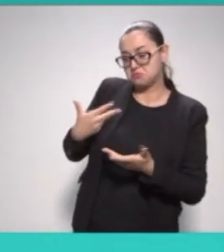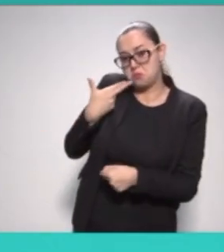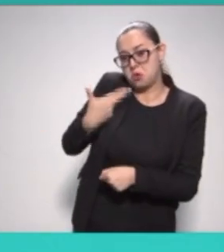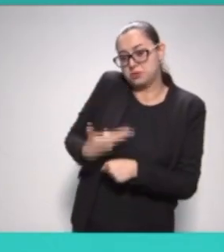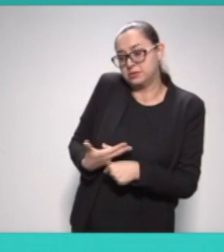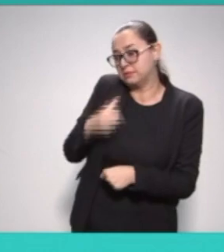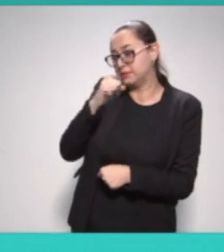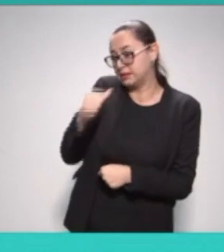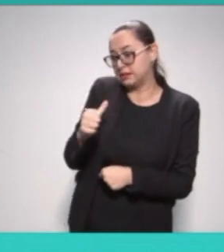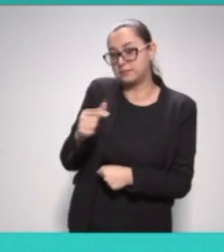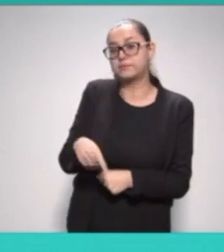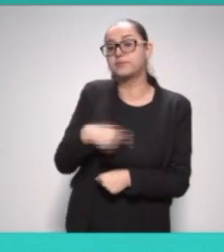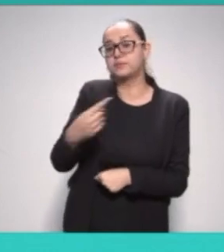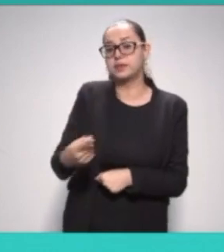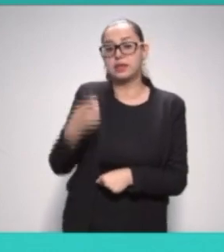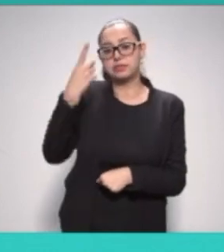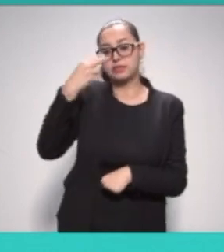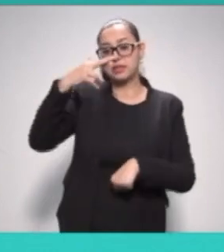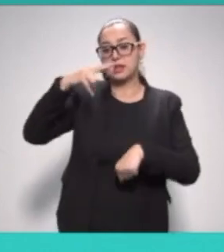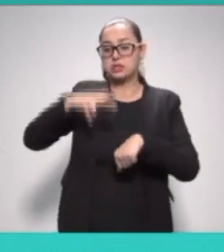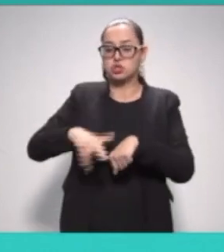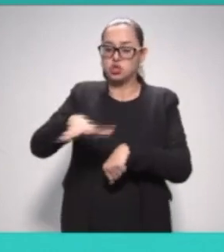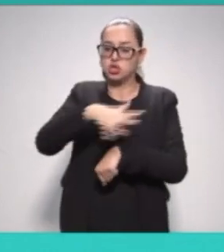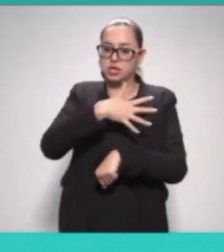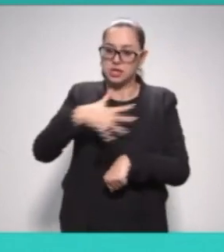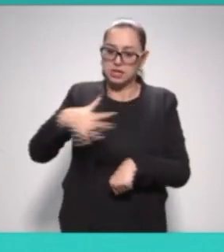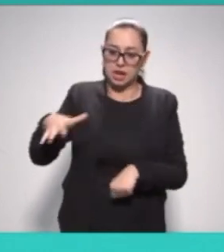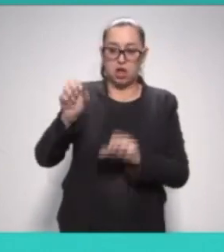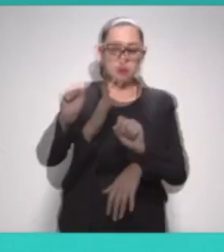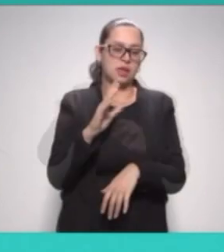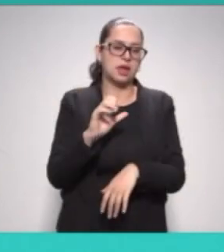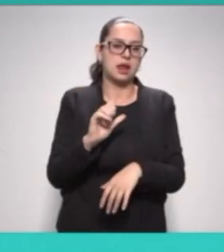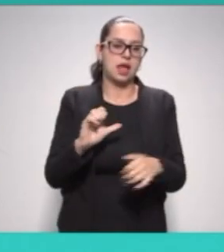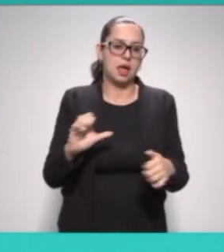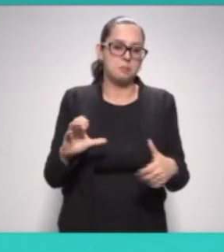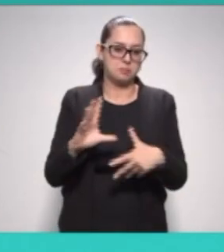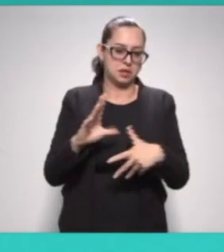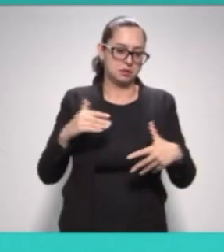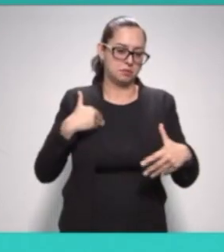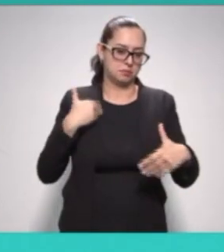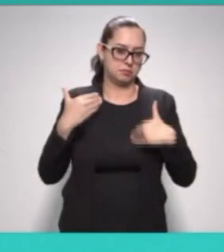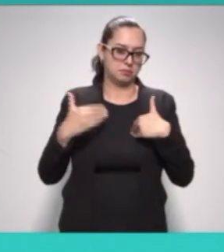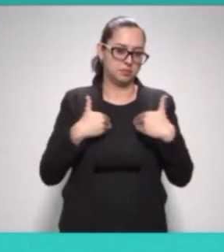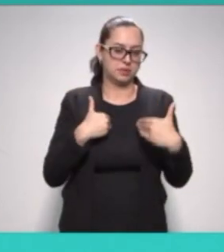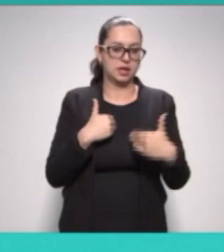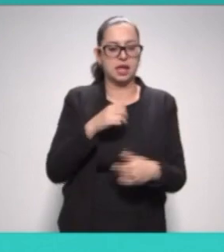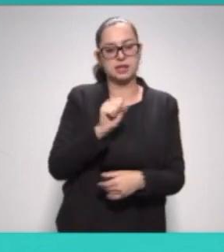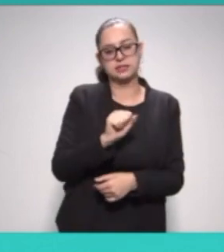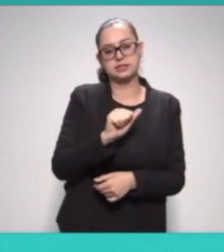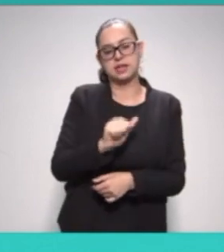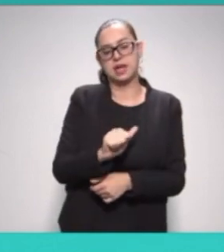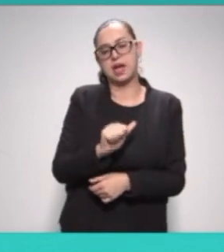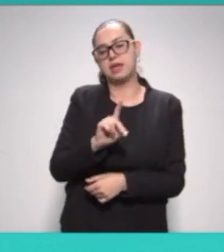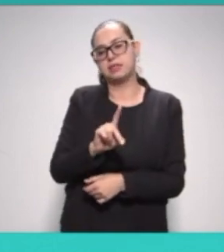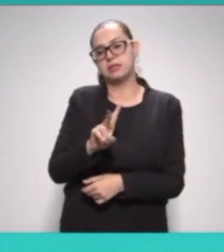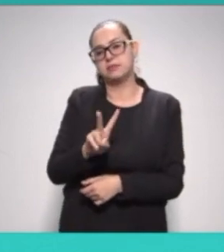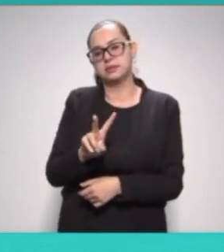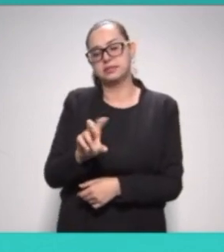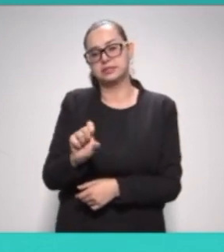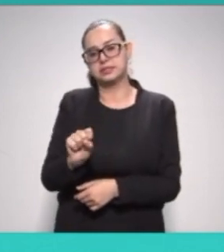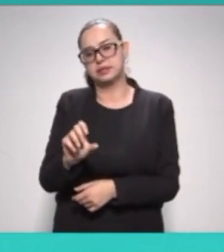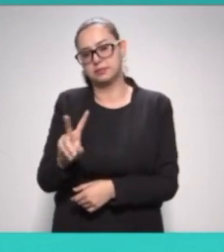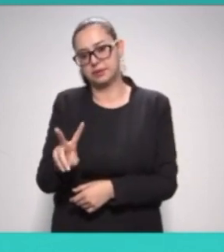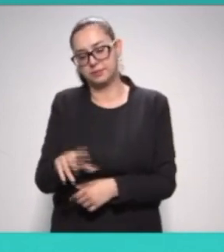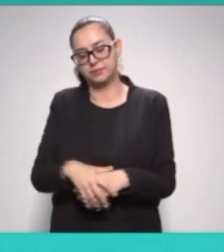patricia cursa en villalobos destacó que esa información permite identificar los recursos recibidos en retribución de permisos concedidos para el aprovechamiento